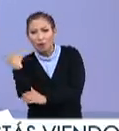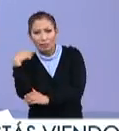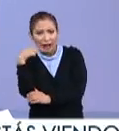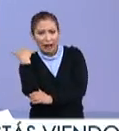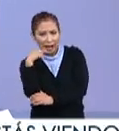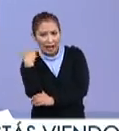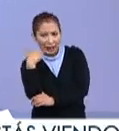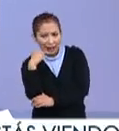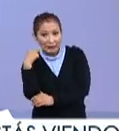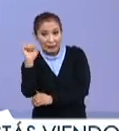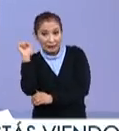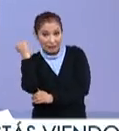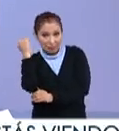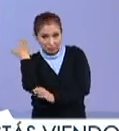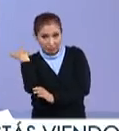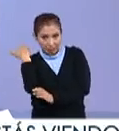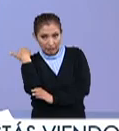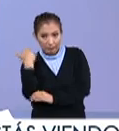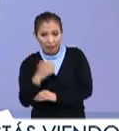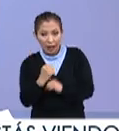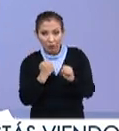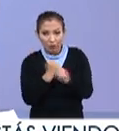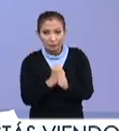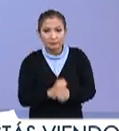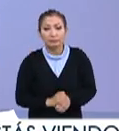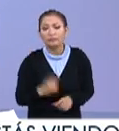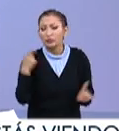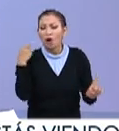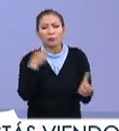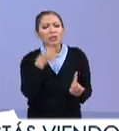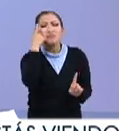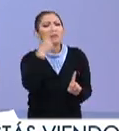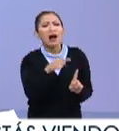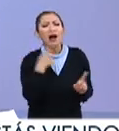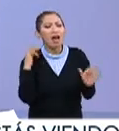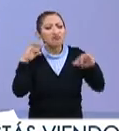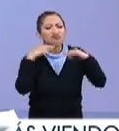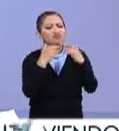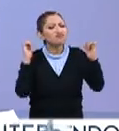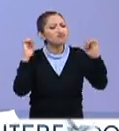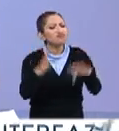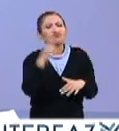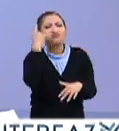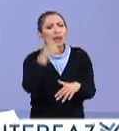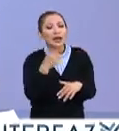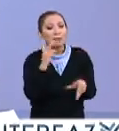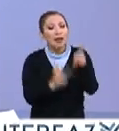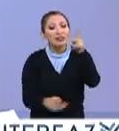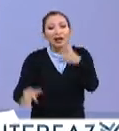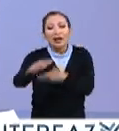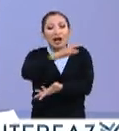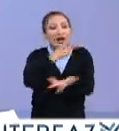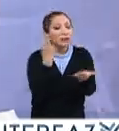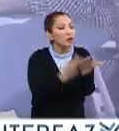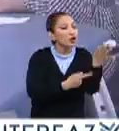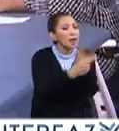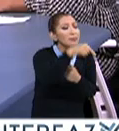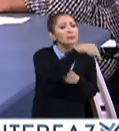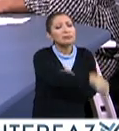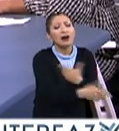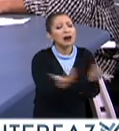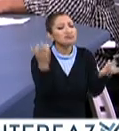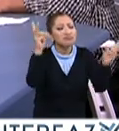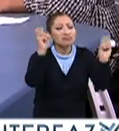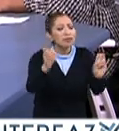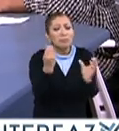Guadalajara, en septiembre fue el año pasado. El objetivo de estos encuentros es platicar sobre las políticas públicas